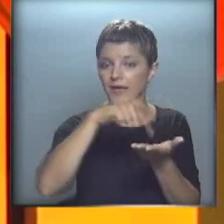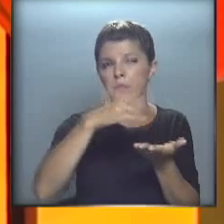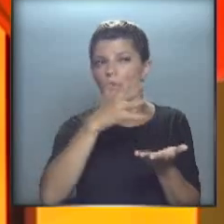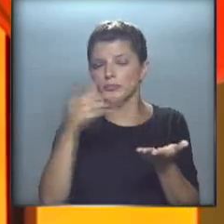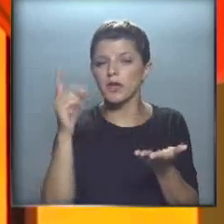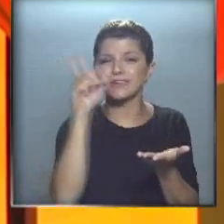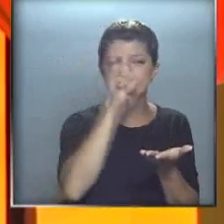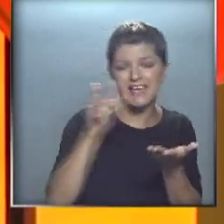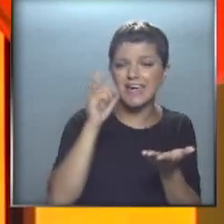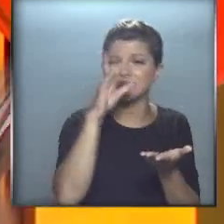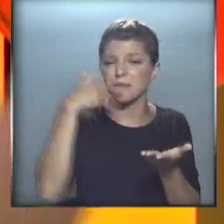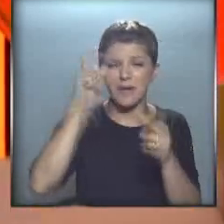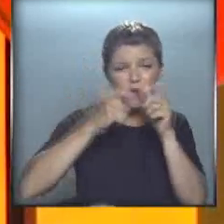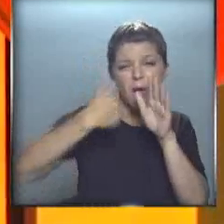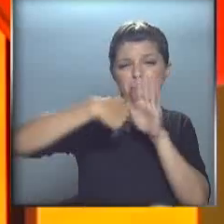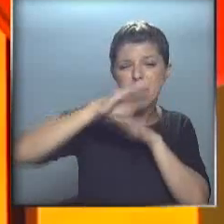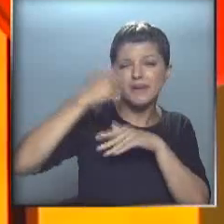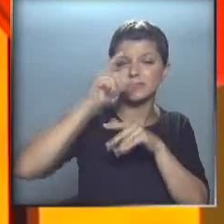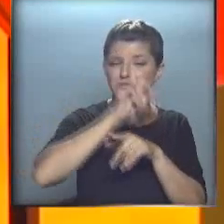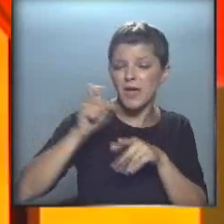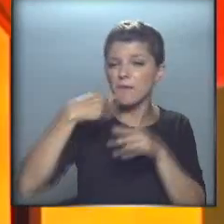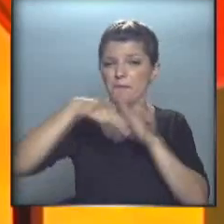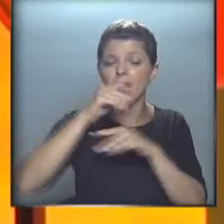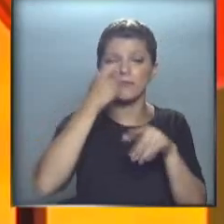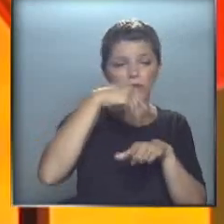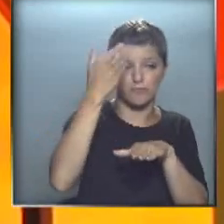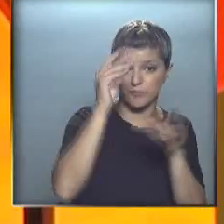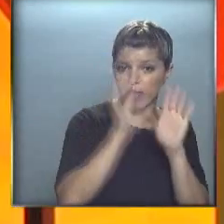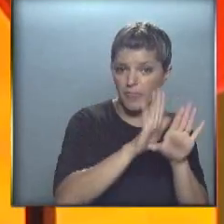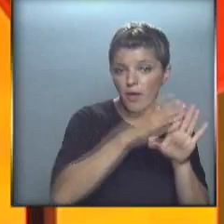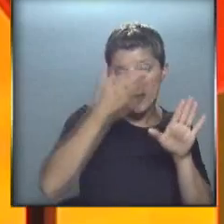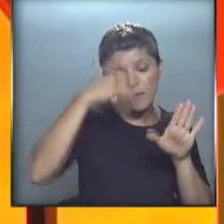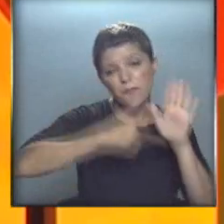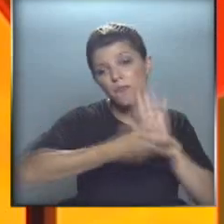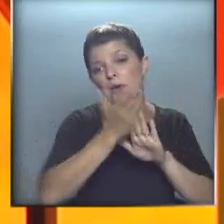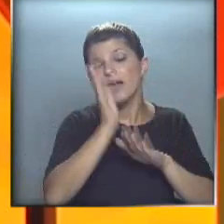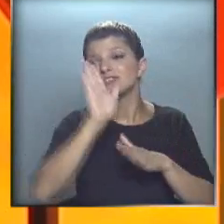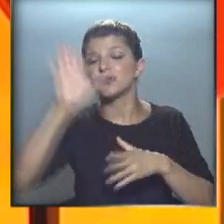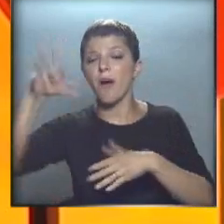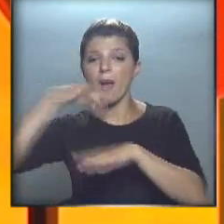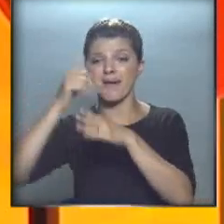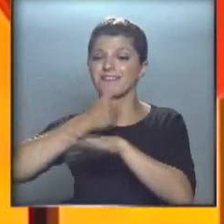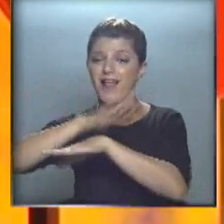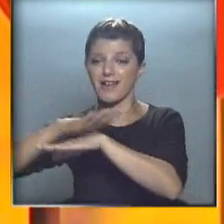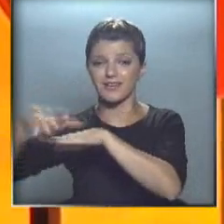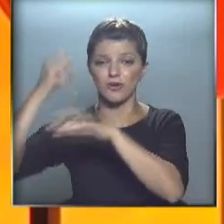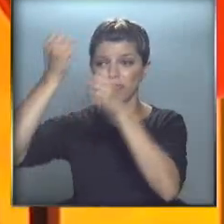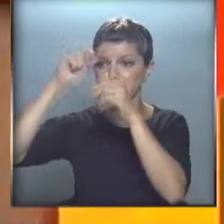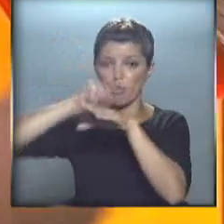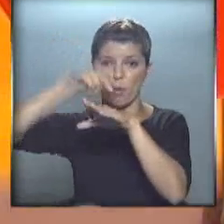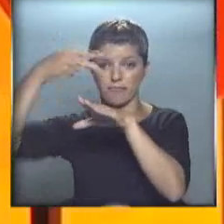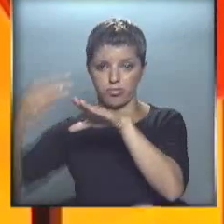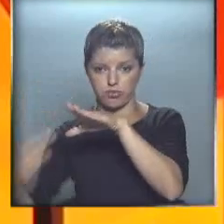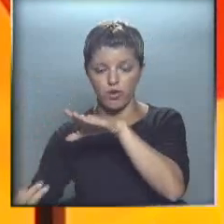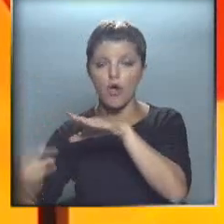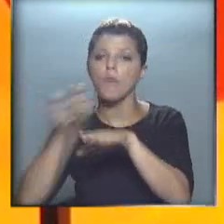cientos y cientos de personas que después eran arrojadas al río o eran puestas muertas sus cuerpos en